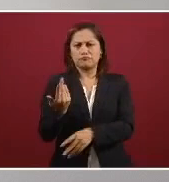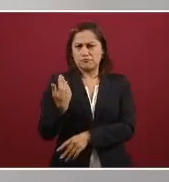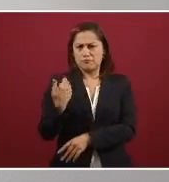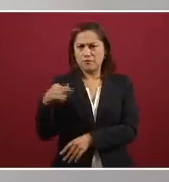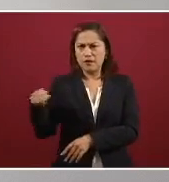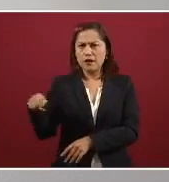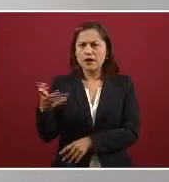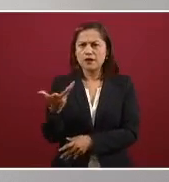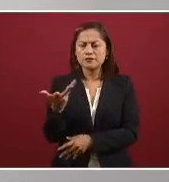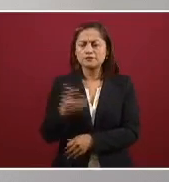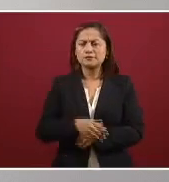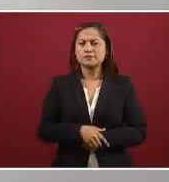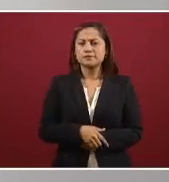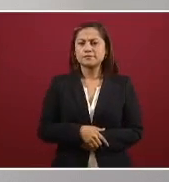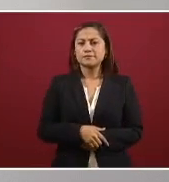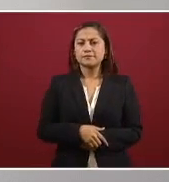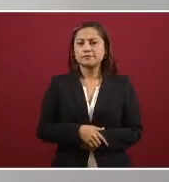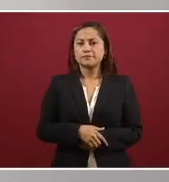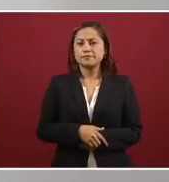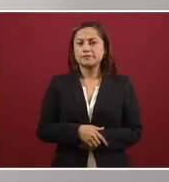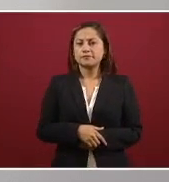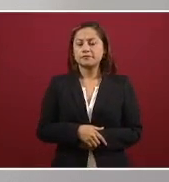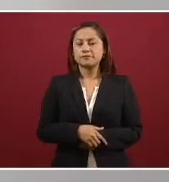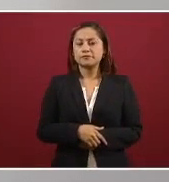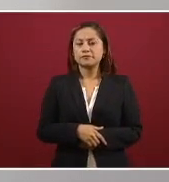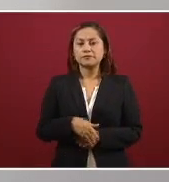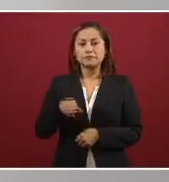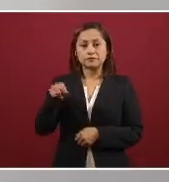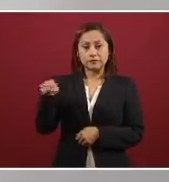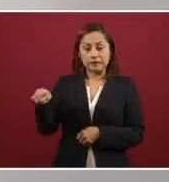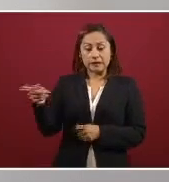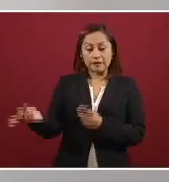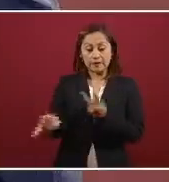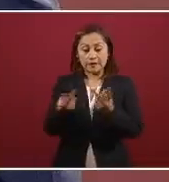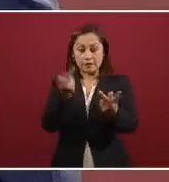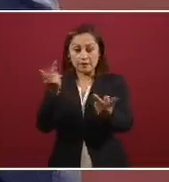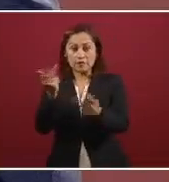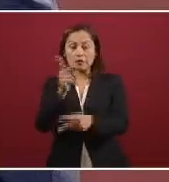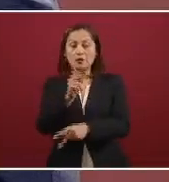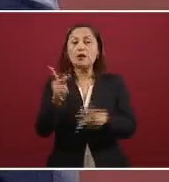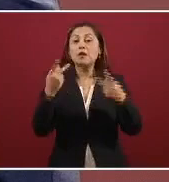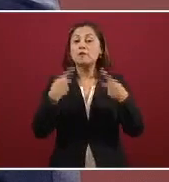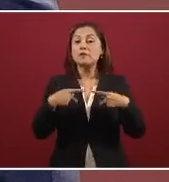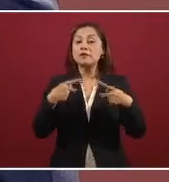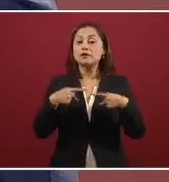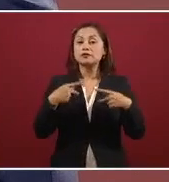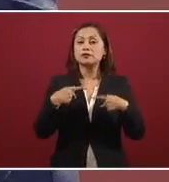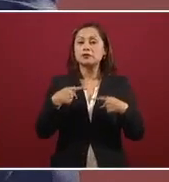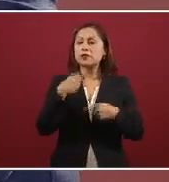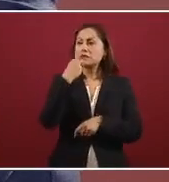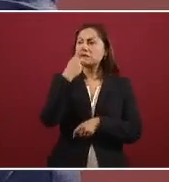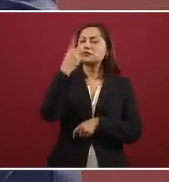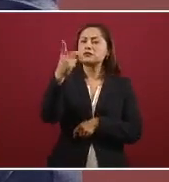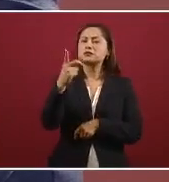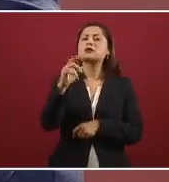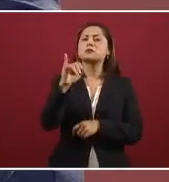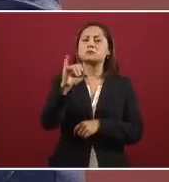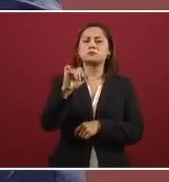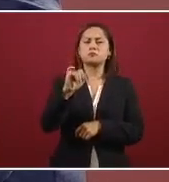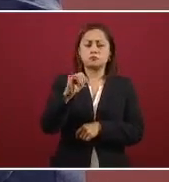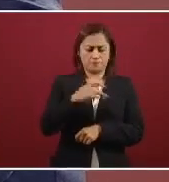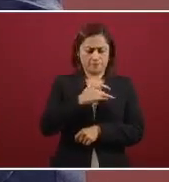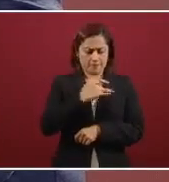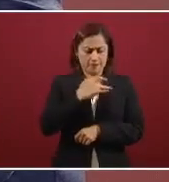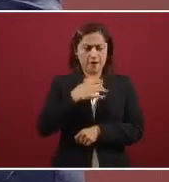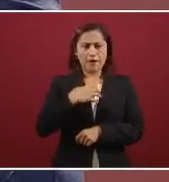donde la gente manifestó que está feliz, que está contenta.